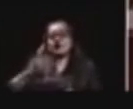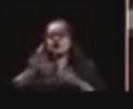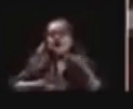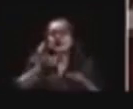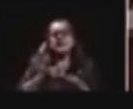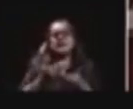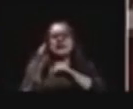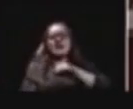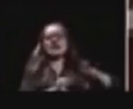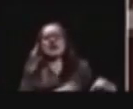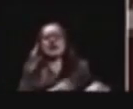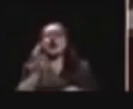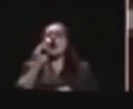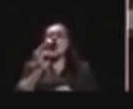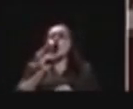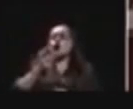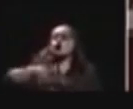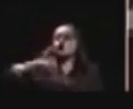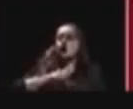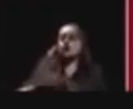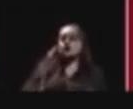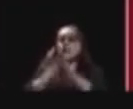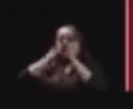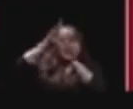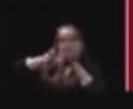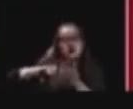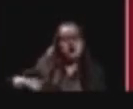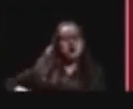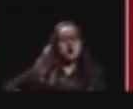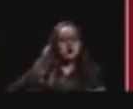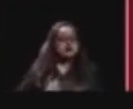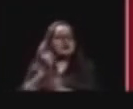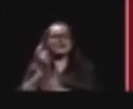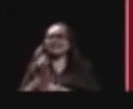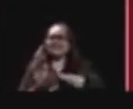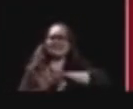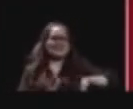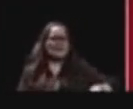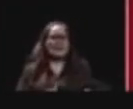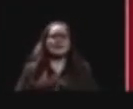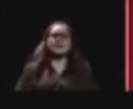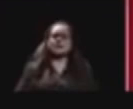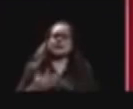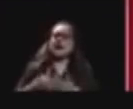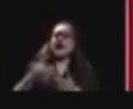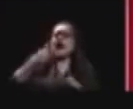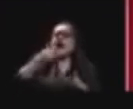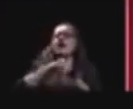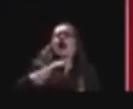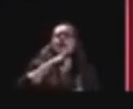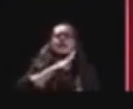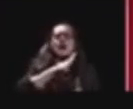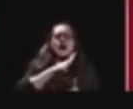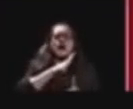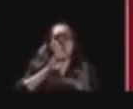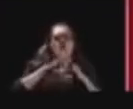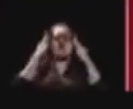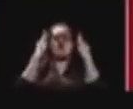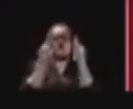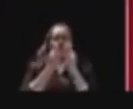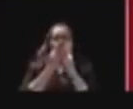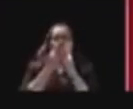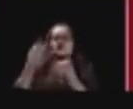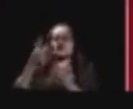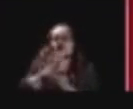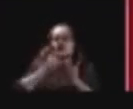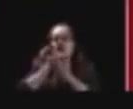público y la democracia. Se instauró un gobierno con un modelo de desarrollo urbano